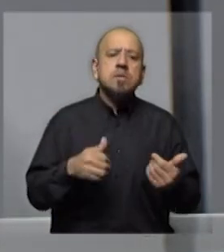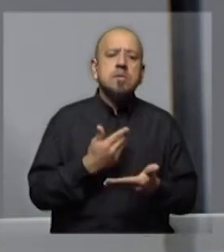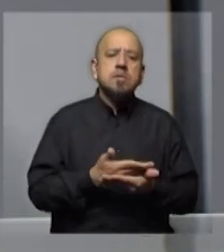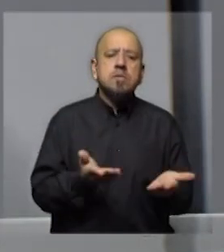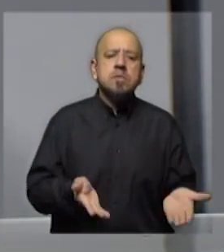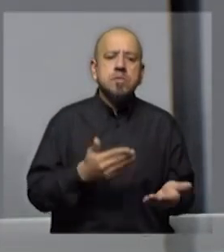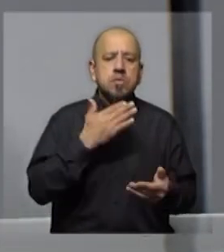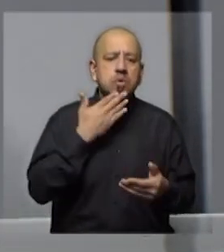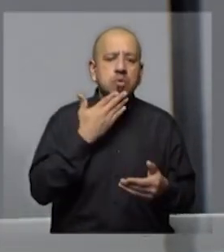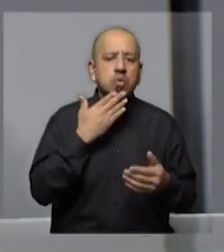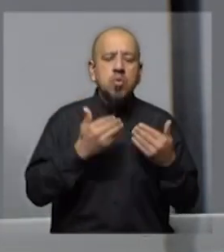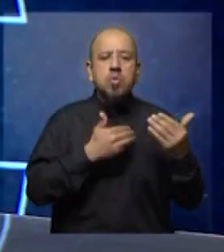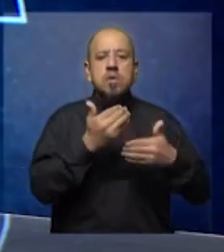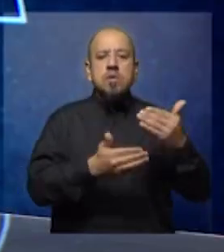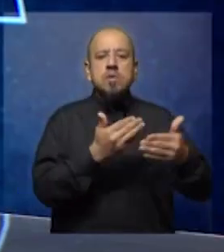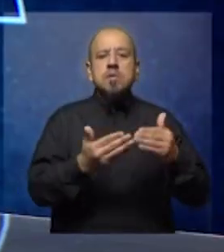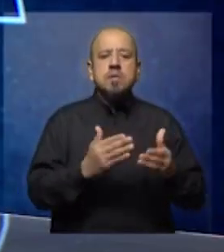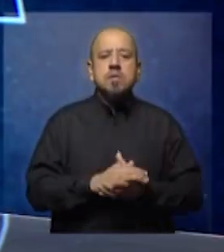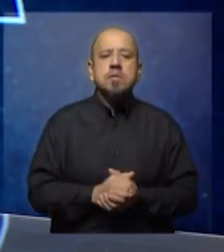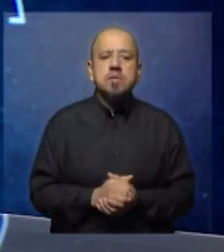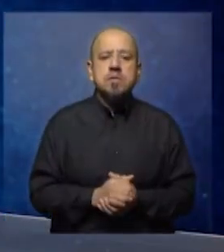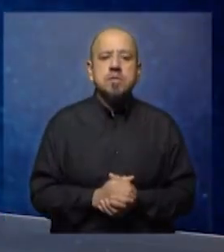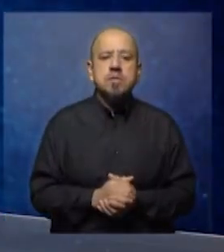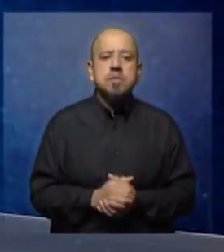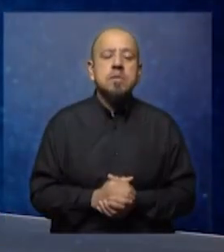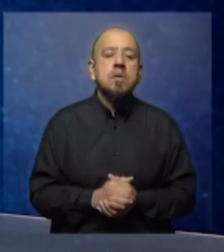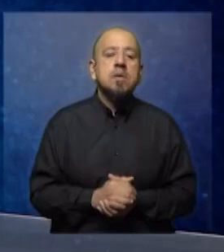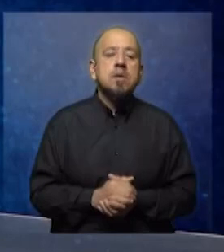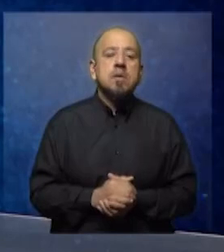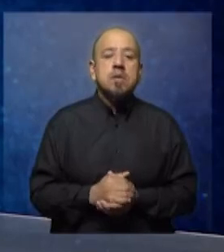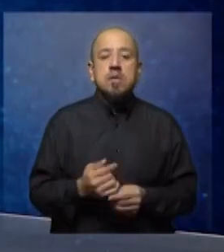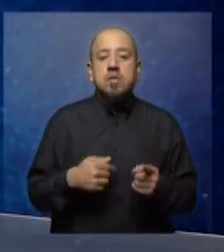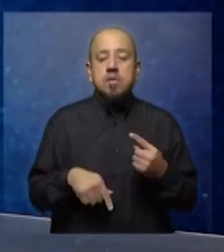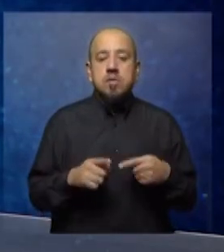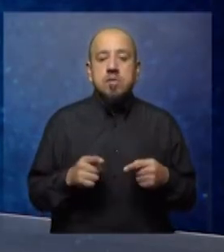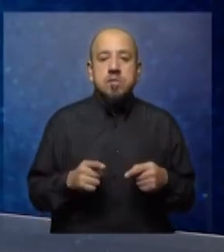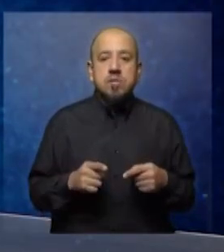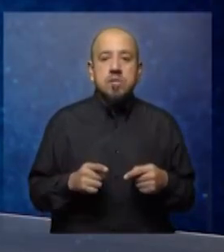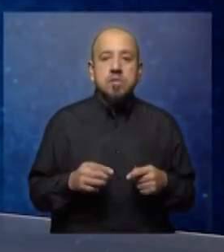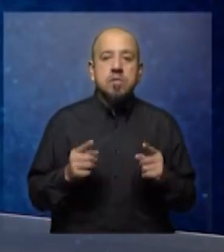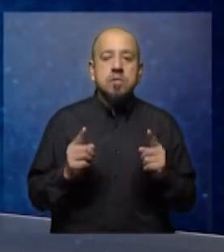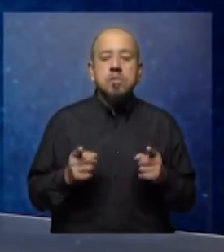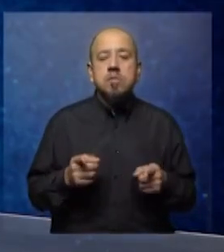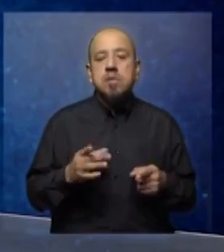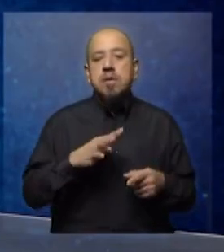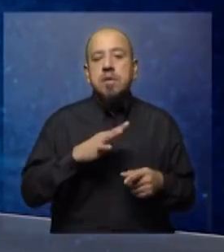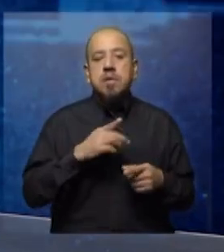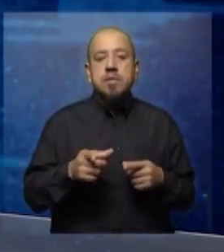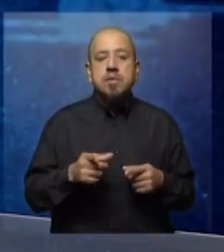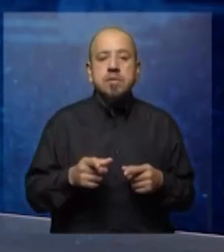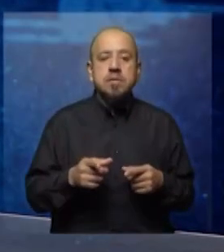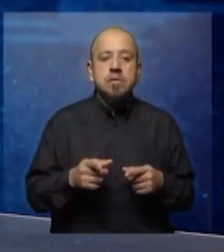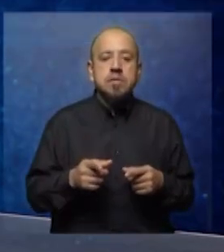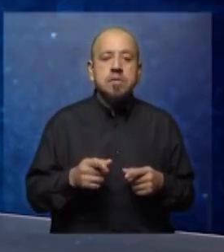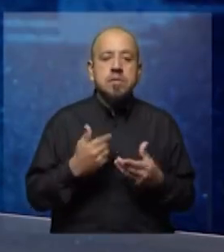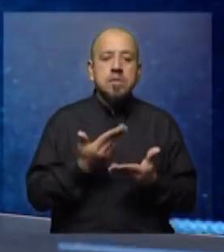dudas en proceso exactamente Exactamente no este y y al mismo tiempo digamos con el como también